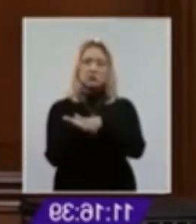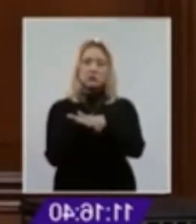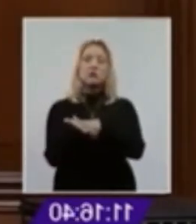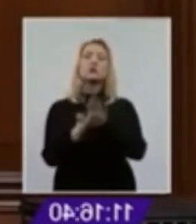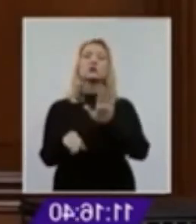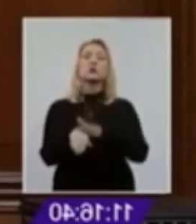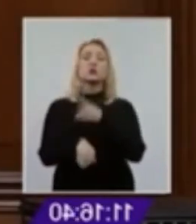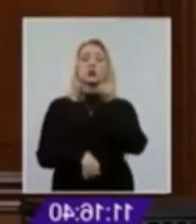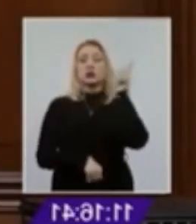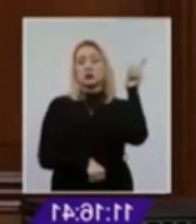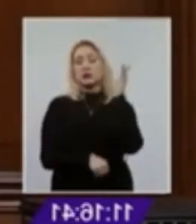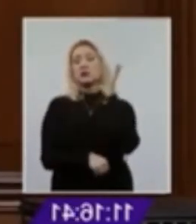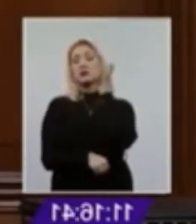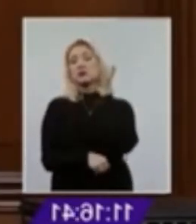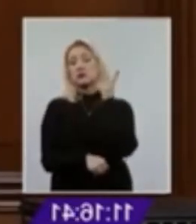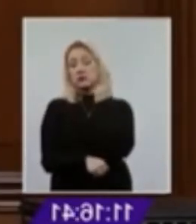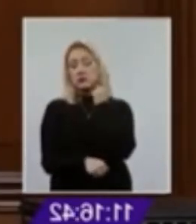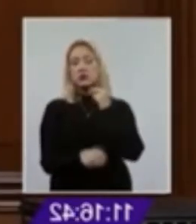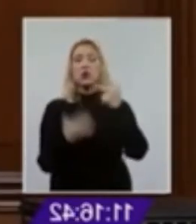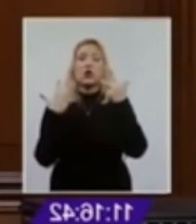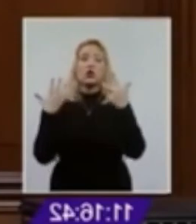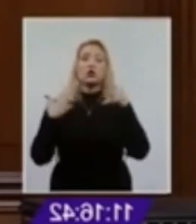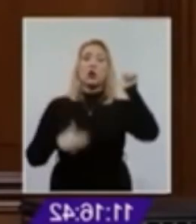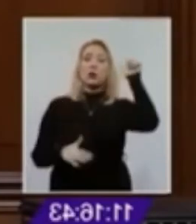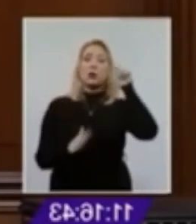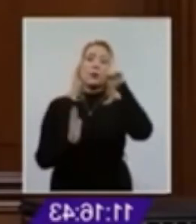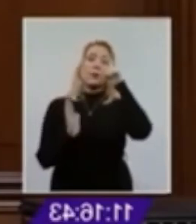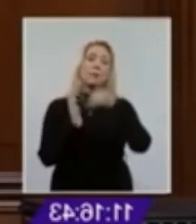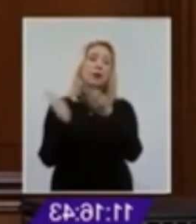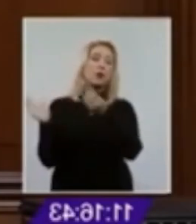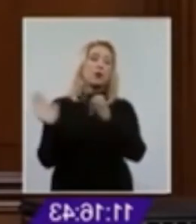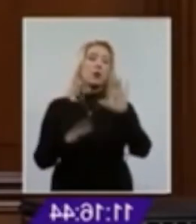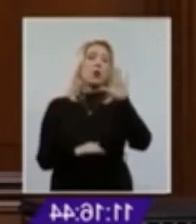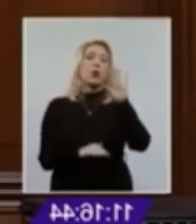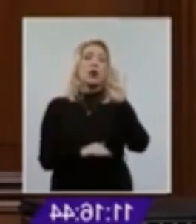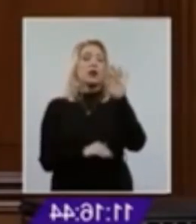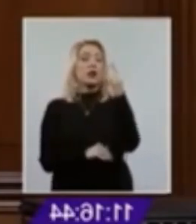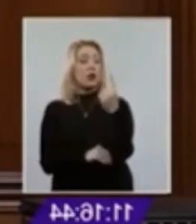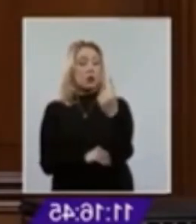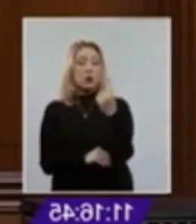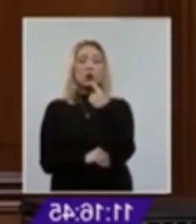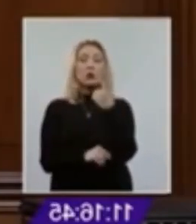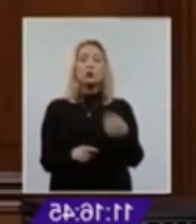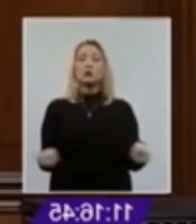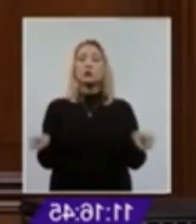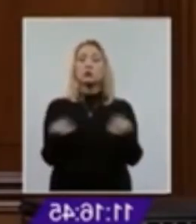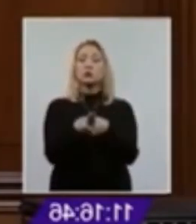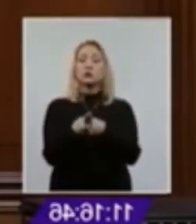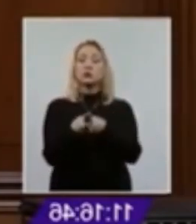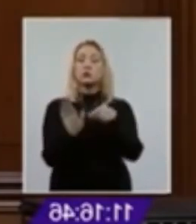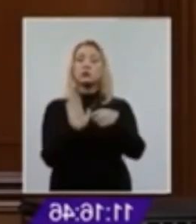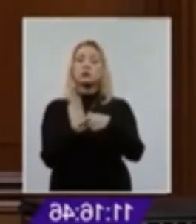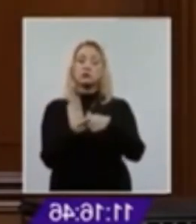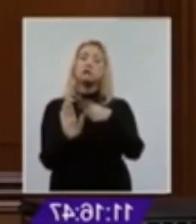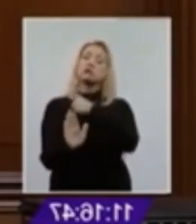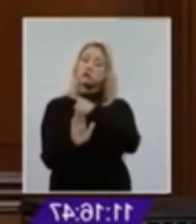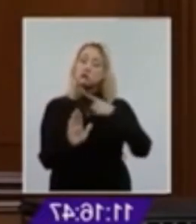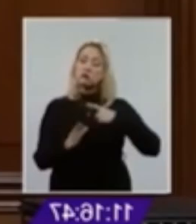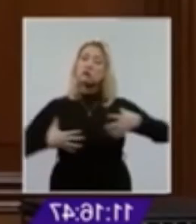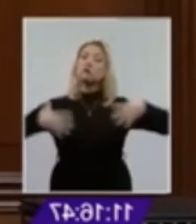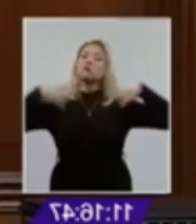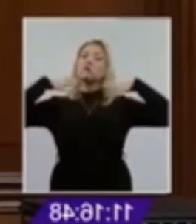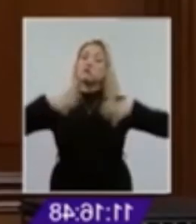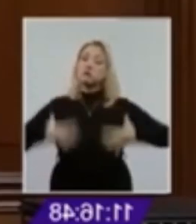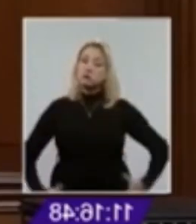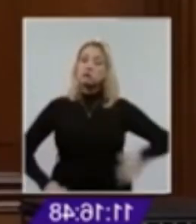Unión del 8 de abril de 1941 corresponde vestir a los ministros y a